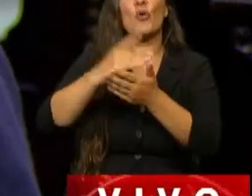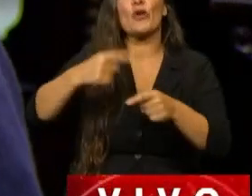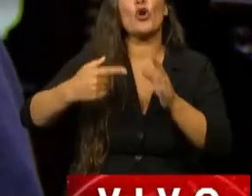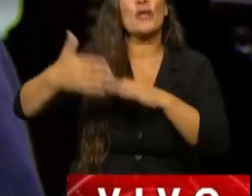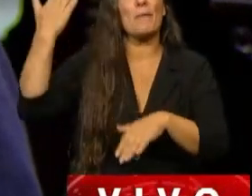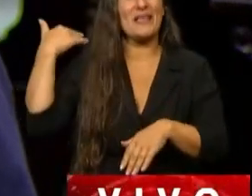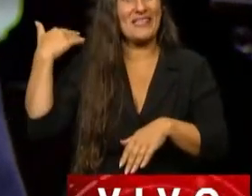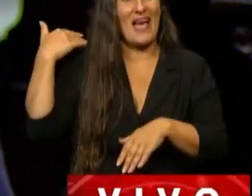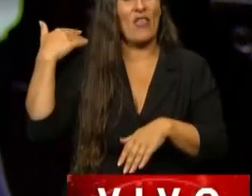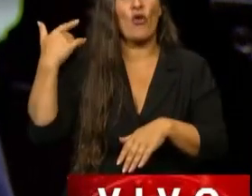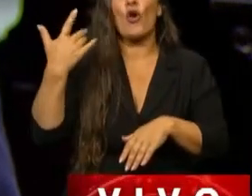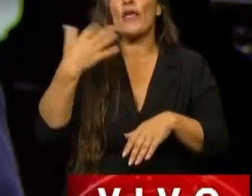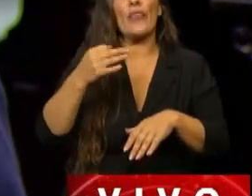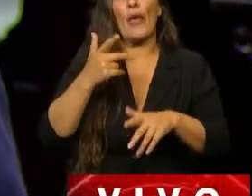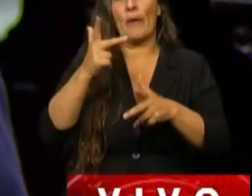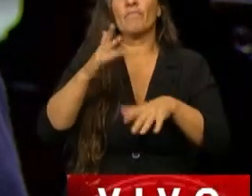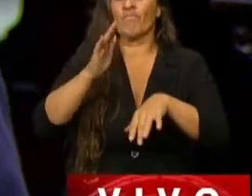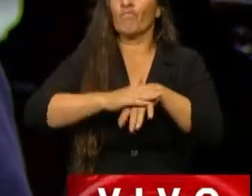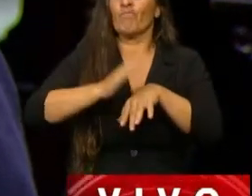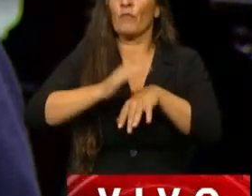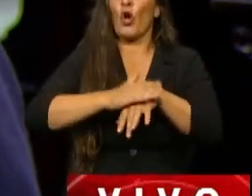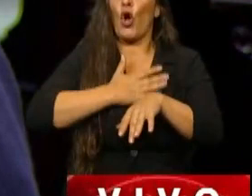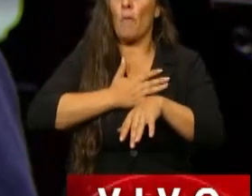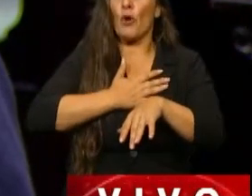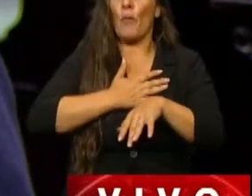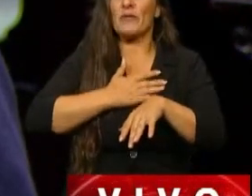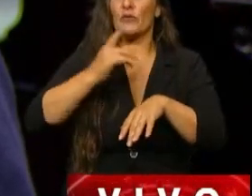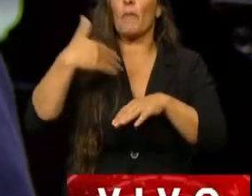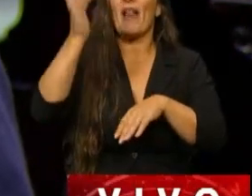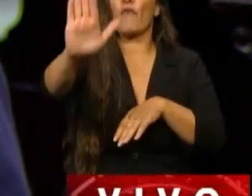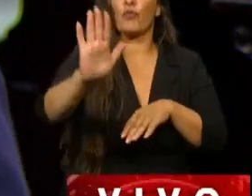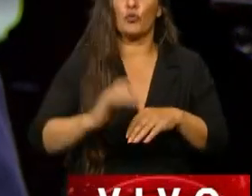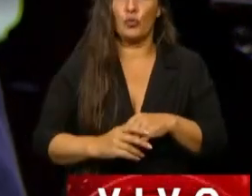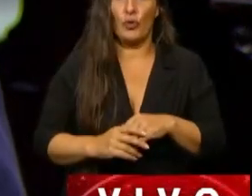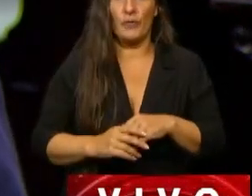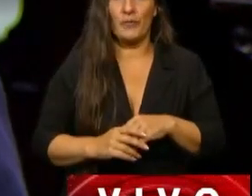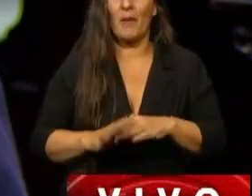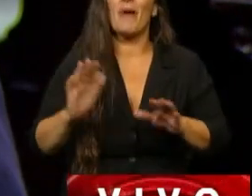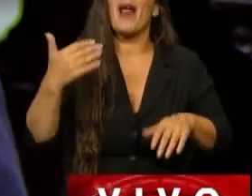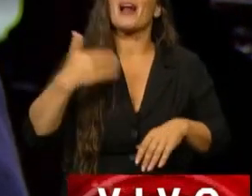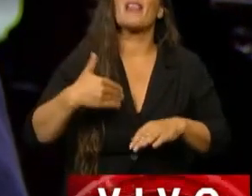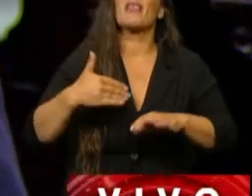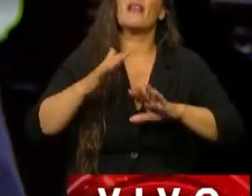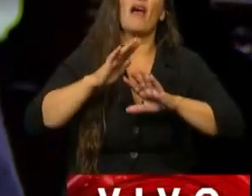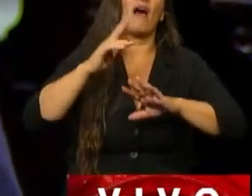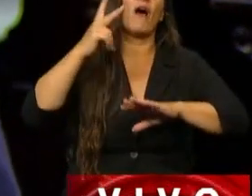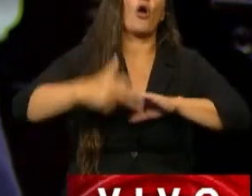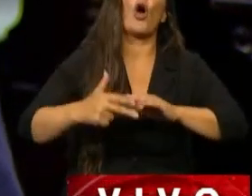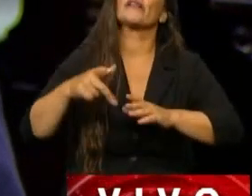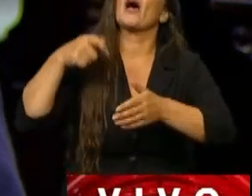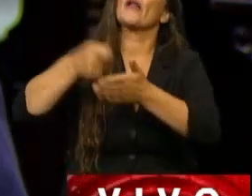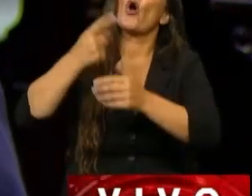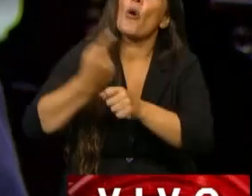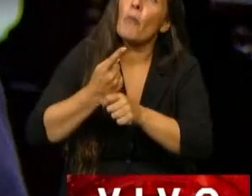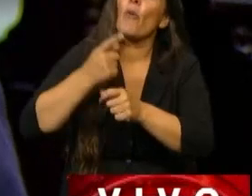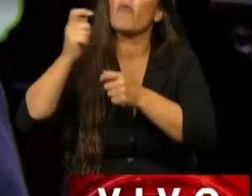y compromiso respecto del futuro. Si la Argentina quiere dejar de ser un defaultador serial, la palabra, para